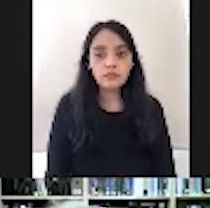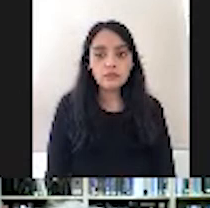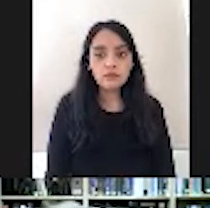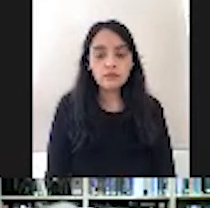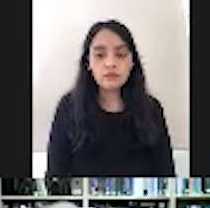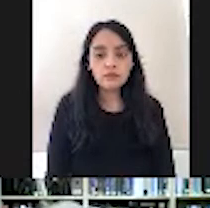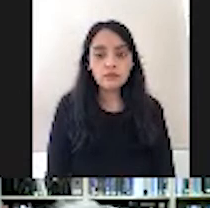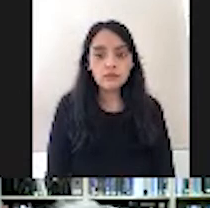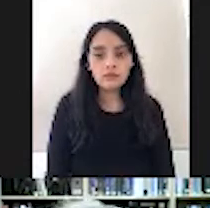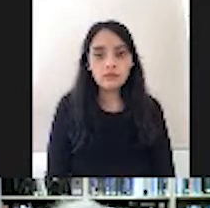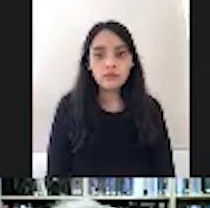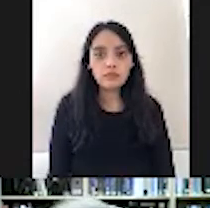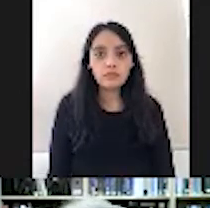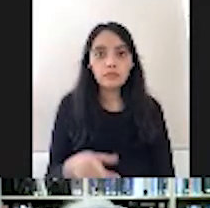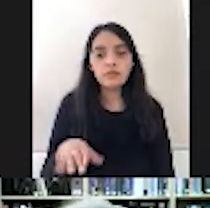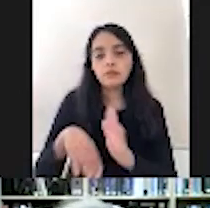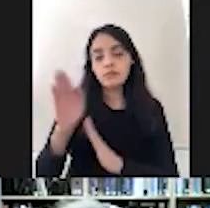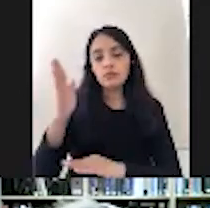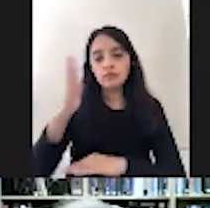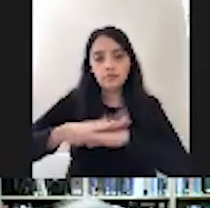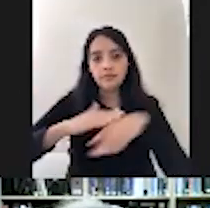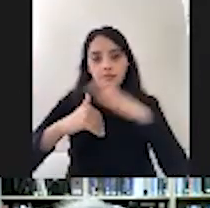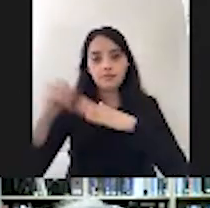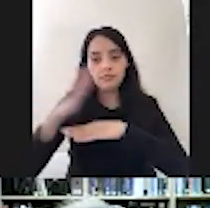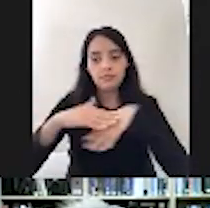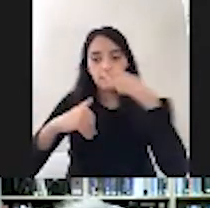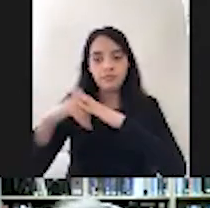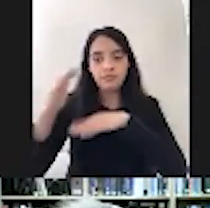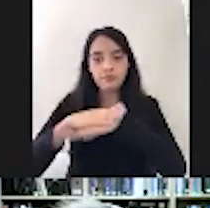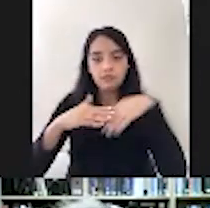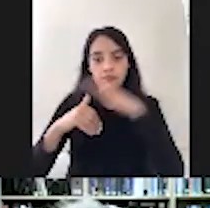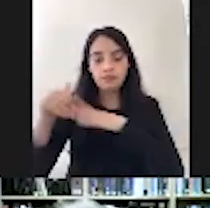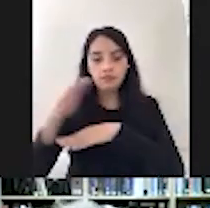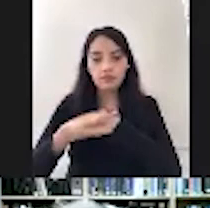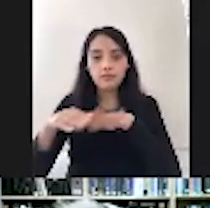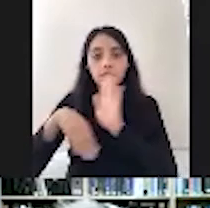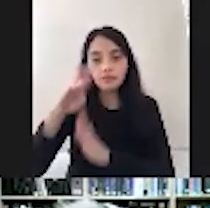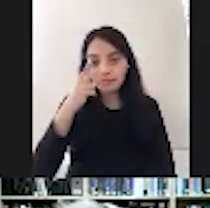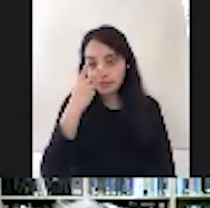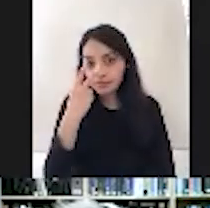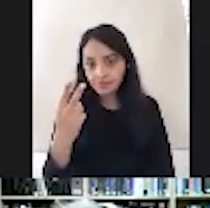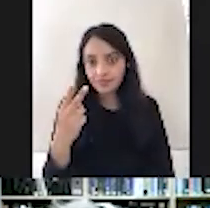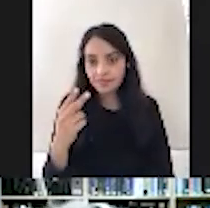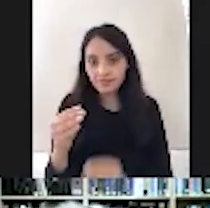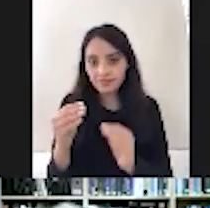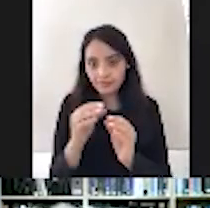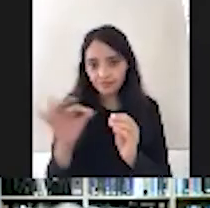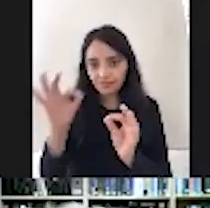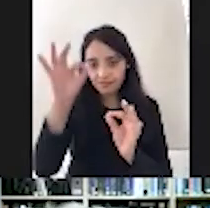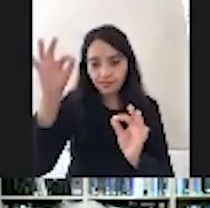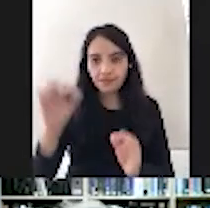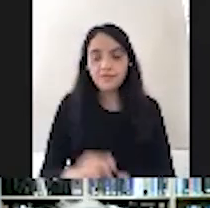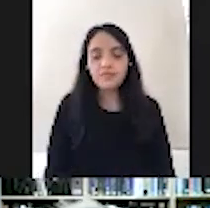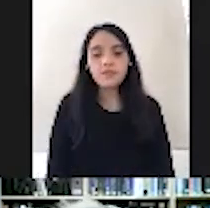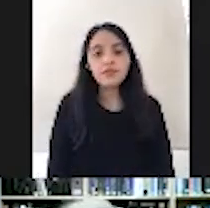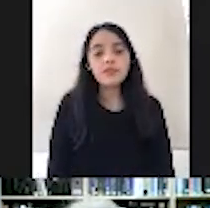panqueque ahora tiene muchísimas más capas, pero la idea es que se puede ver igual su distinta estructura. Y de nuevo,